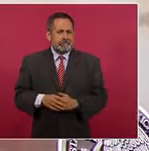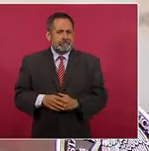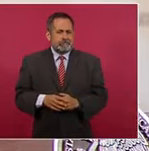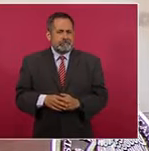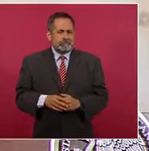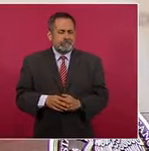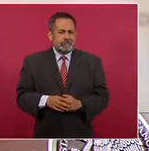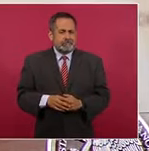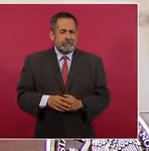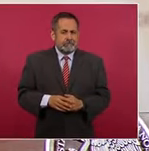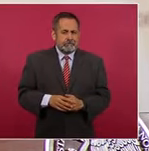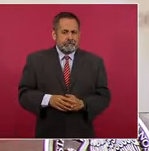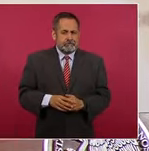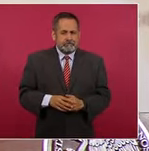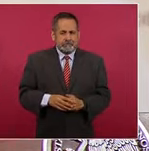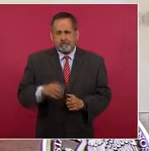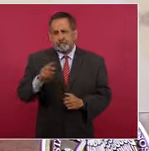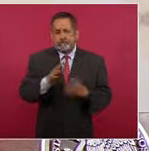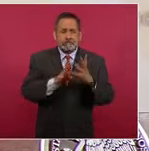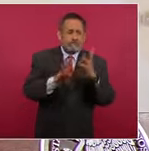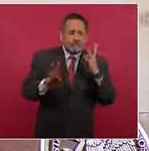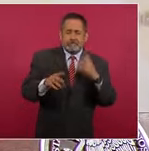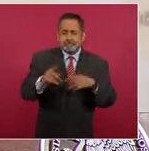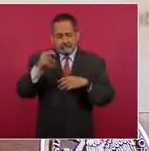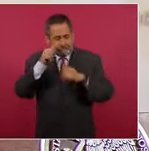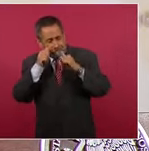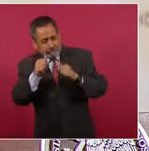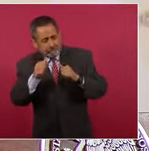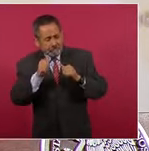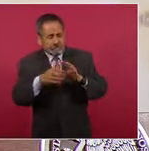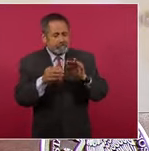de ser atendida,